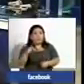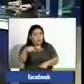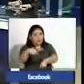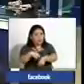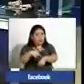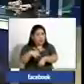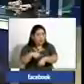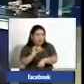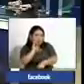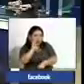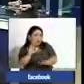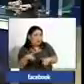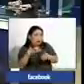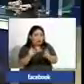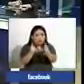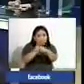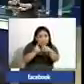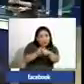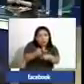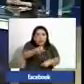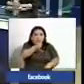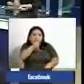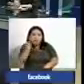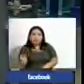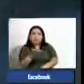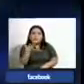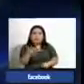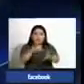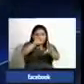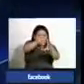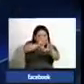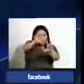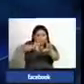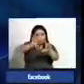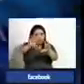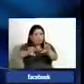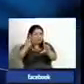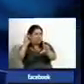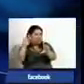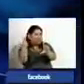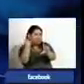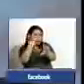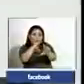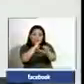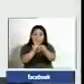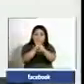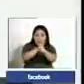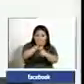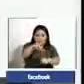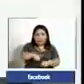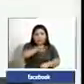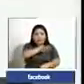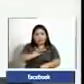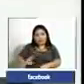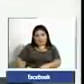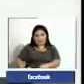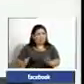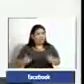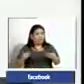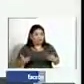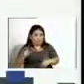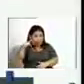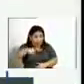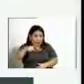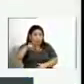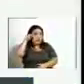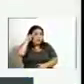hora les queremos actualizar los datos referente a las estadísticas de contagios por COVID-19 en El Salvador. El presidente de la República acaba